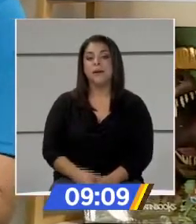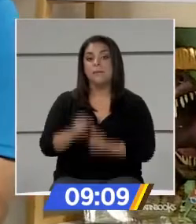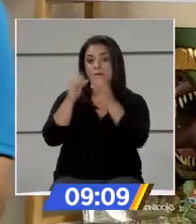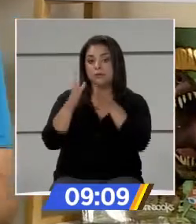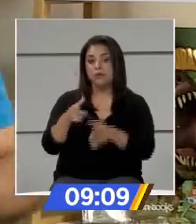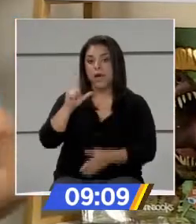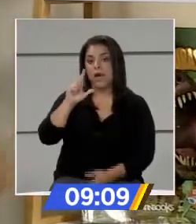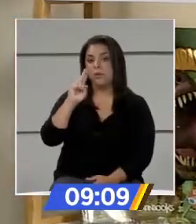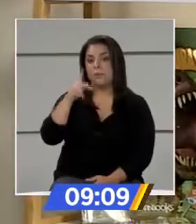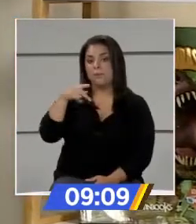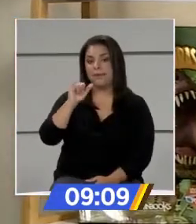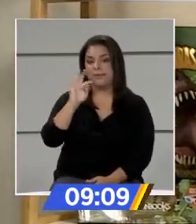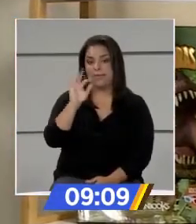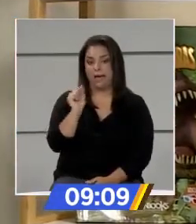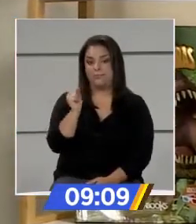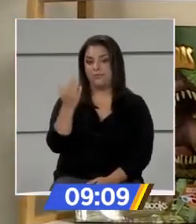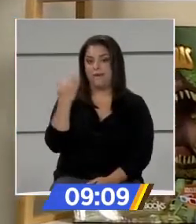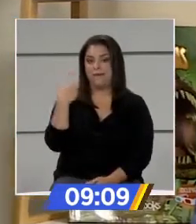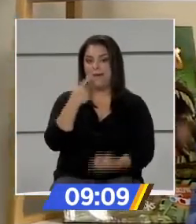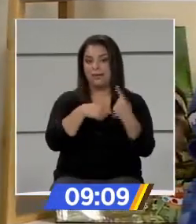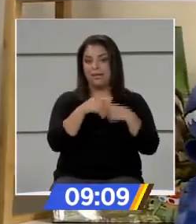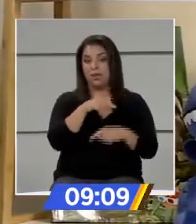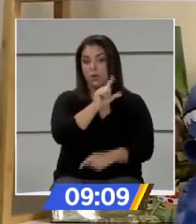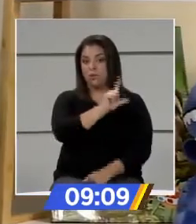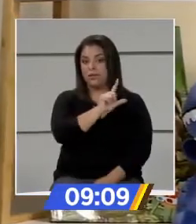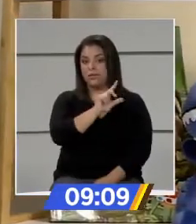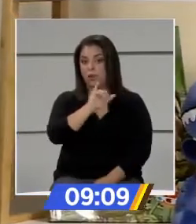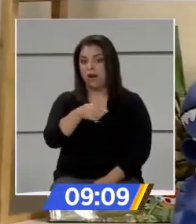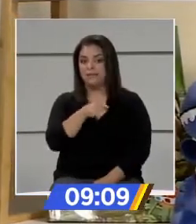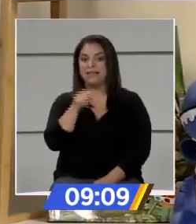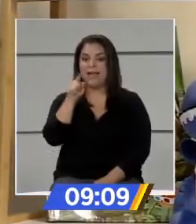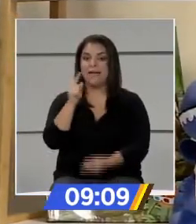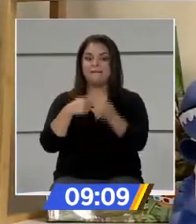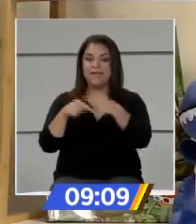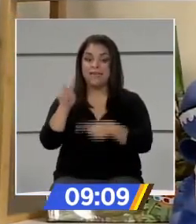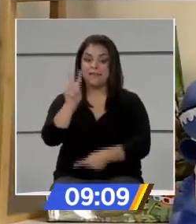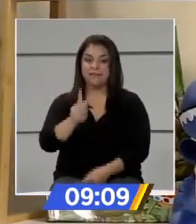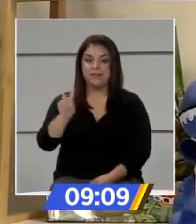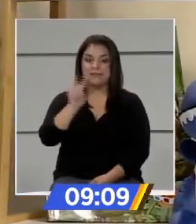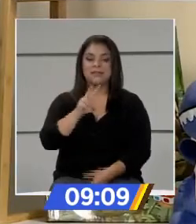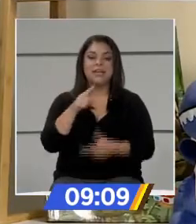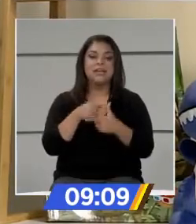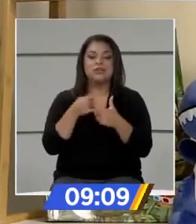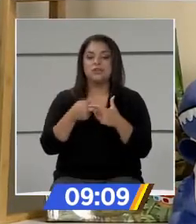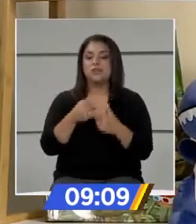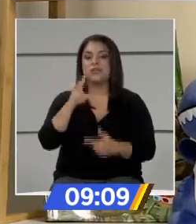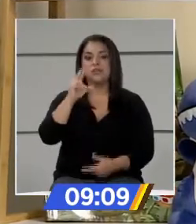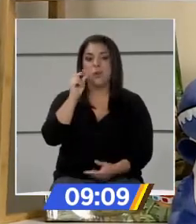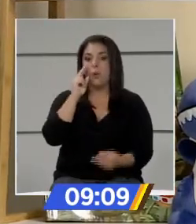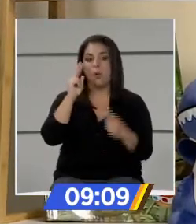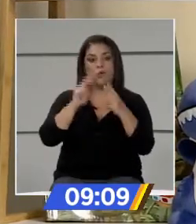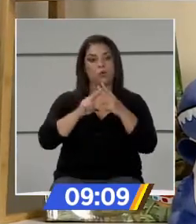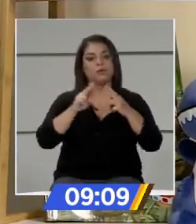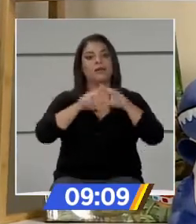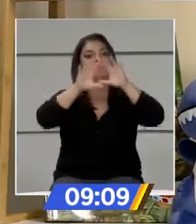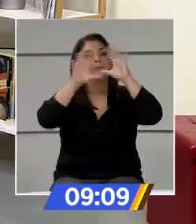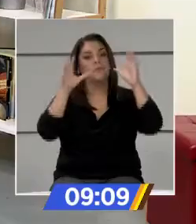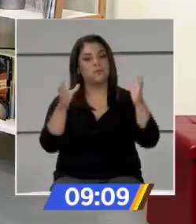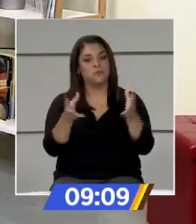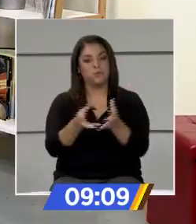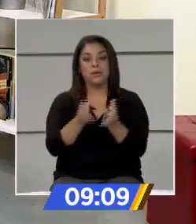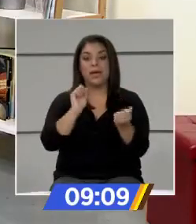días, por supuesto porque ella viene los viernes, uh-huh. Entonces Lupita todavía no conoce un mundo en el que sí, hemos ido, todo ¿verdad? Cambió, ¿verdad? Ajá.